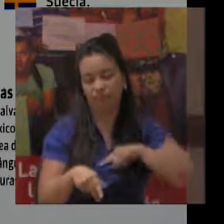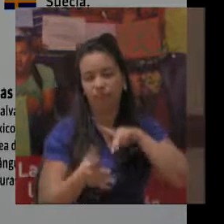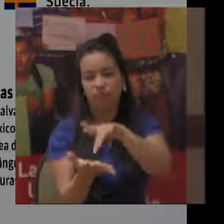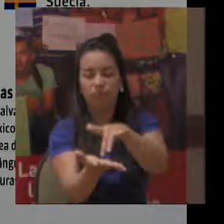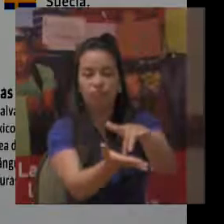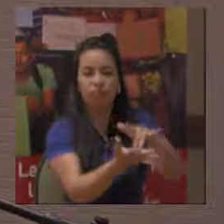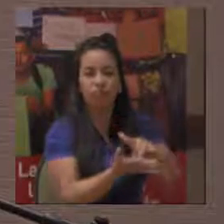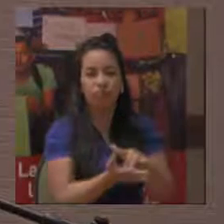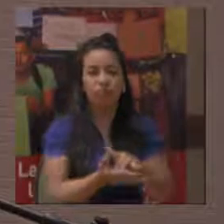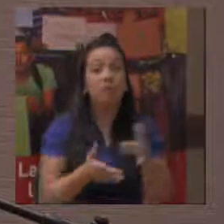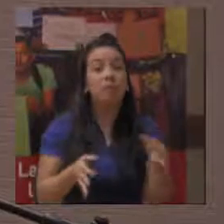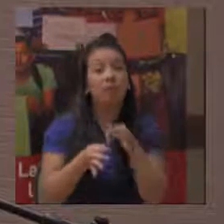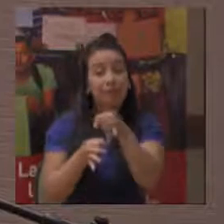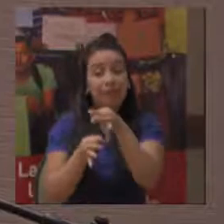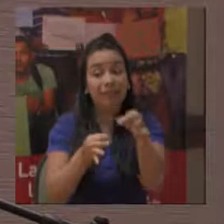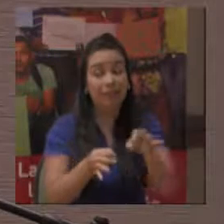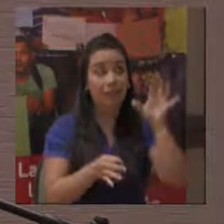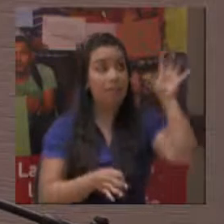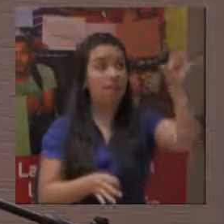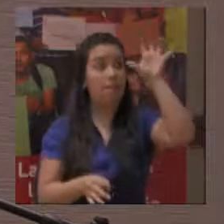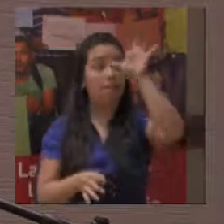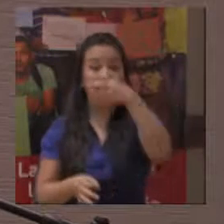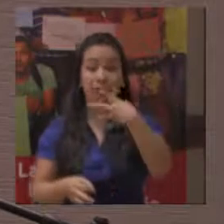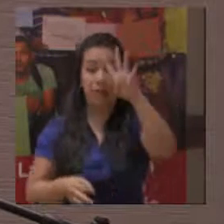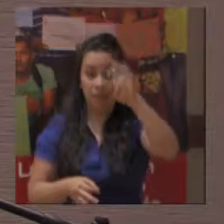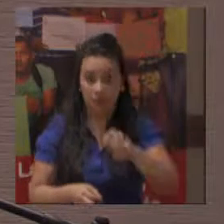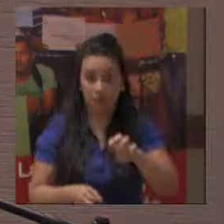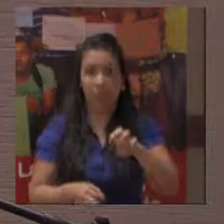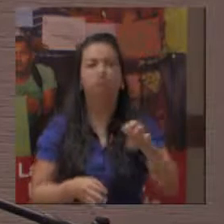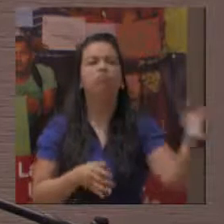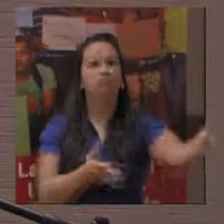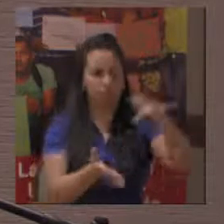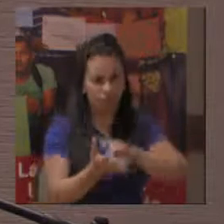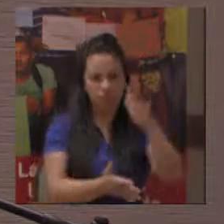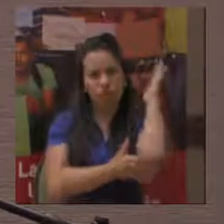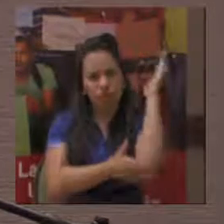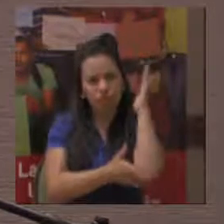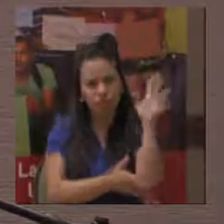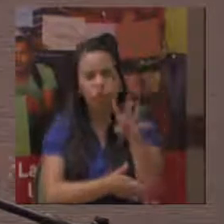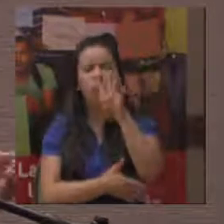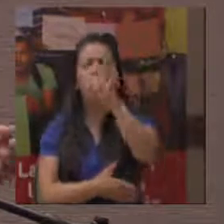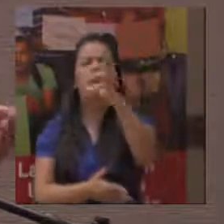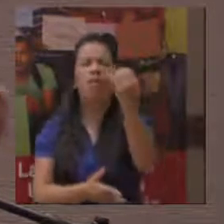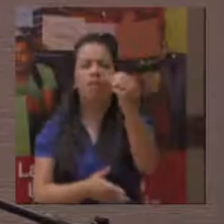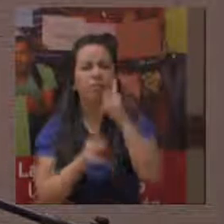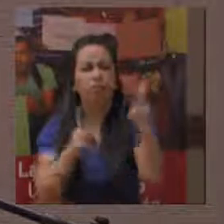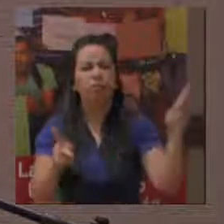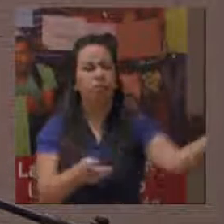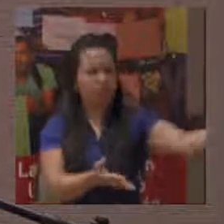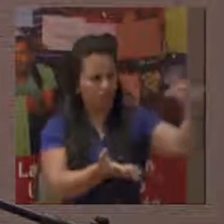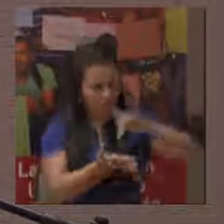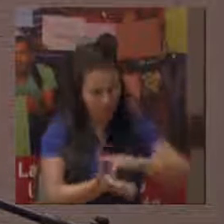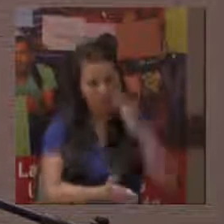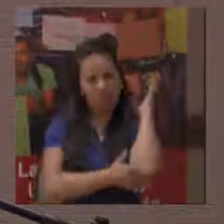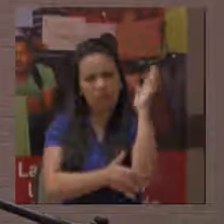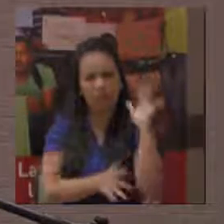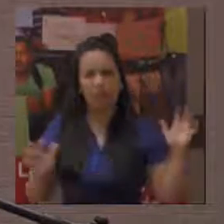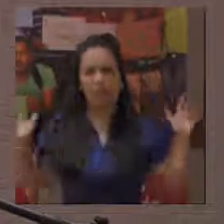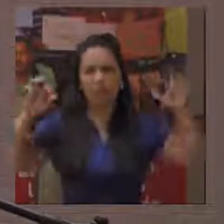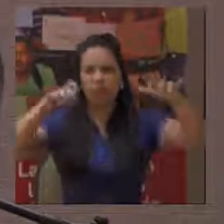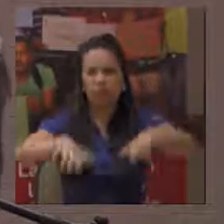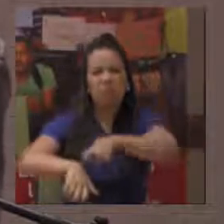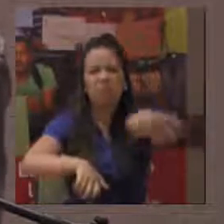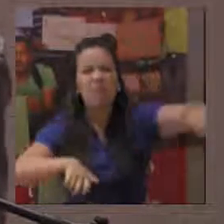reintegración de 19 países diferentes, 40 invitados. Esta gira de cooperación en la que vinieron al